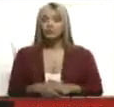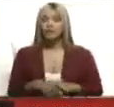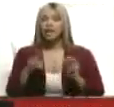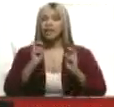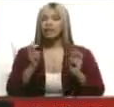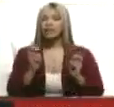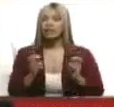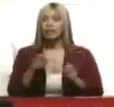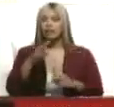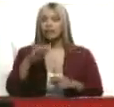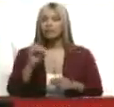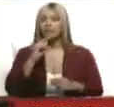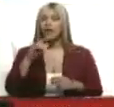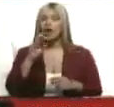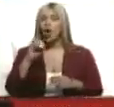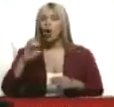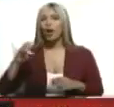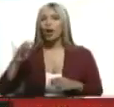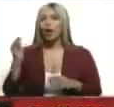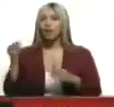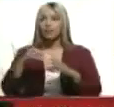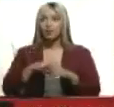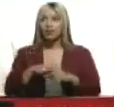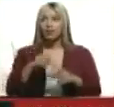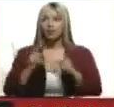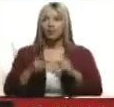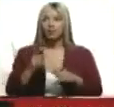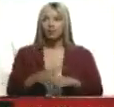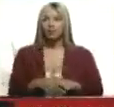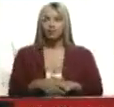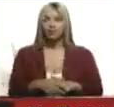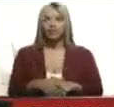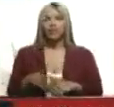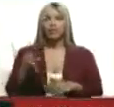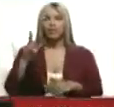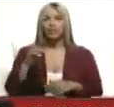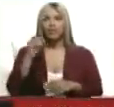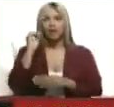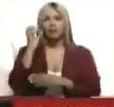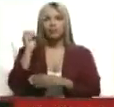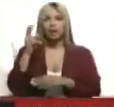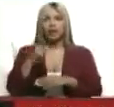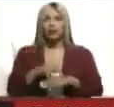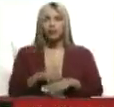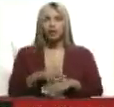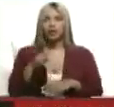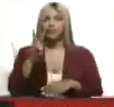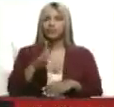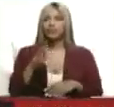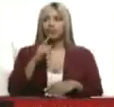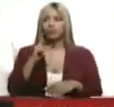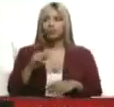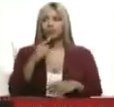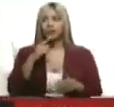del TIAR en la OEA, la solicitud de intervención a través del TIAR. También la Asamblea Nacional de Venezuela el año pasado aprobó dos leyes muy